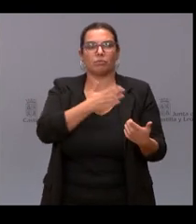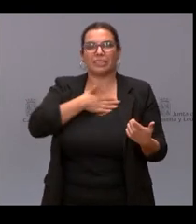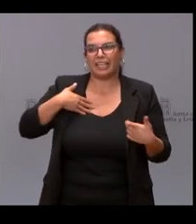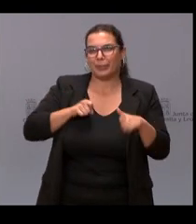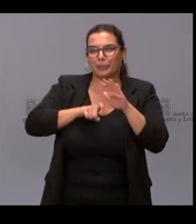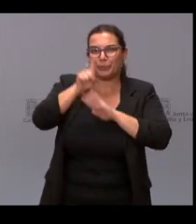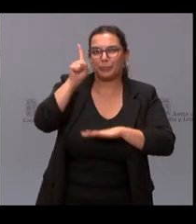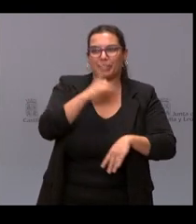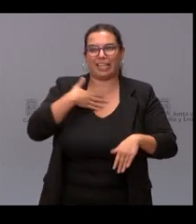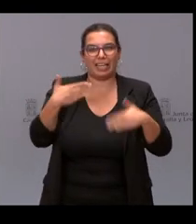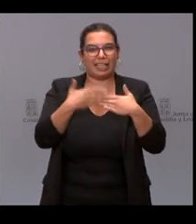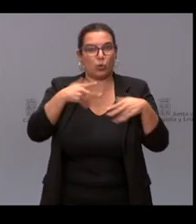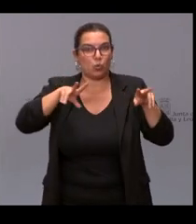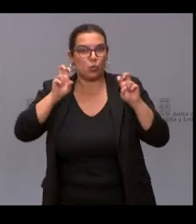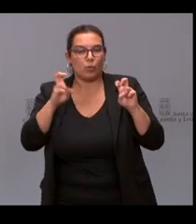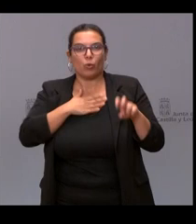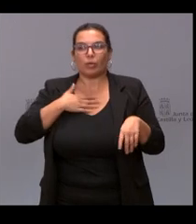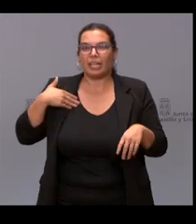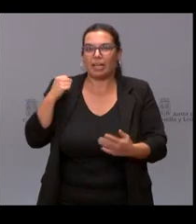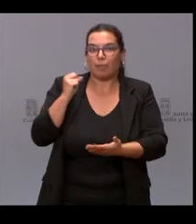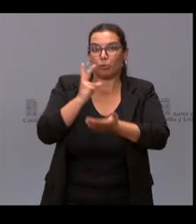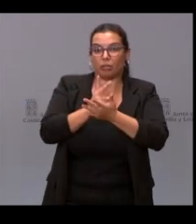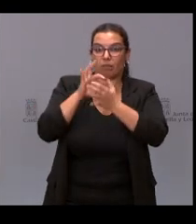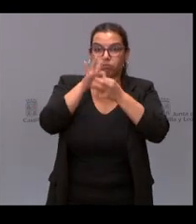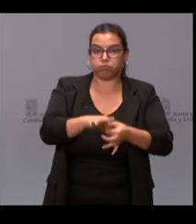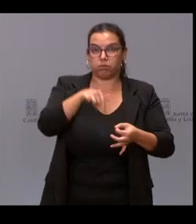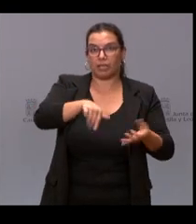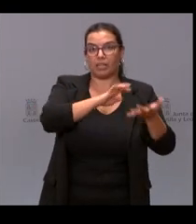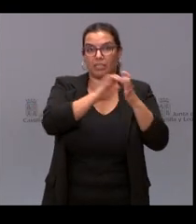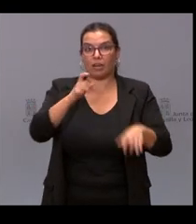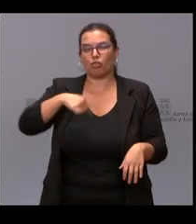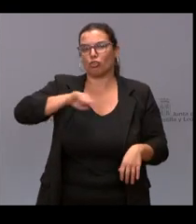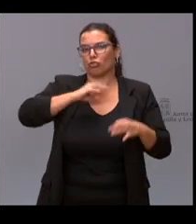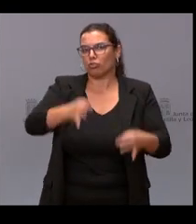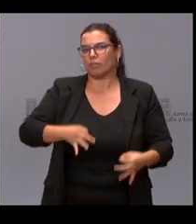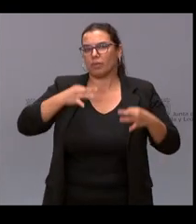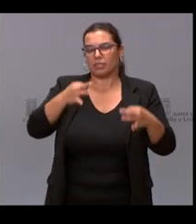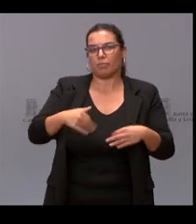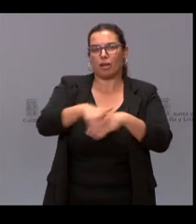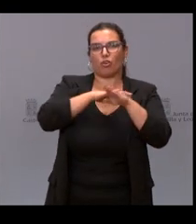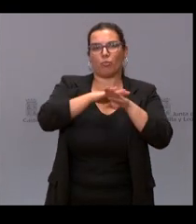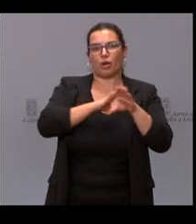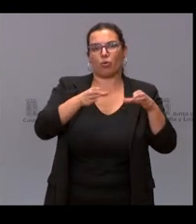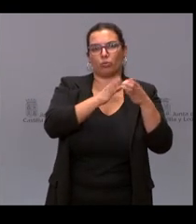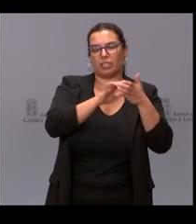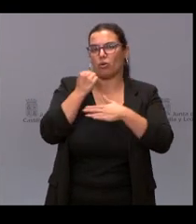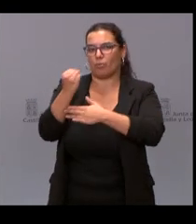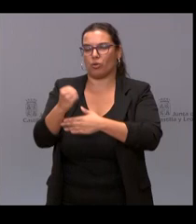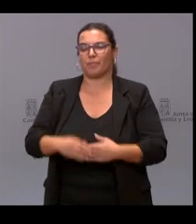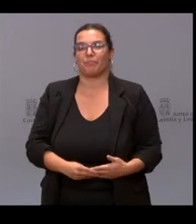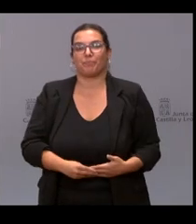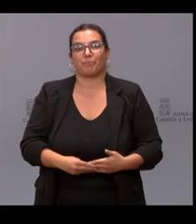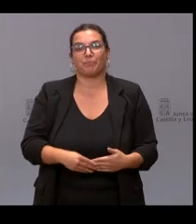quieran innovar, que quieran apostar por Castilla y León, tendrán el apoyo siempre del Gobierno de la comunidad. Yo creo